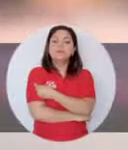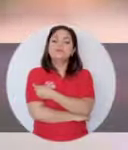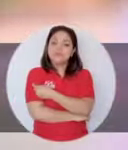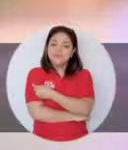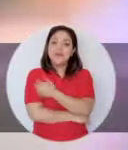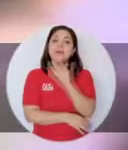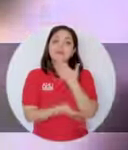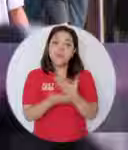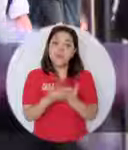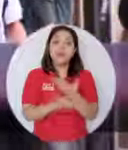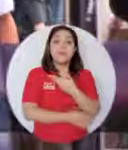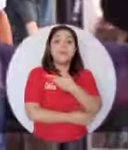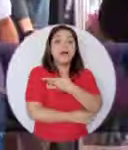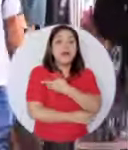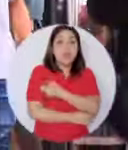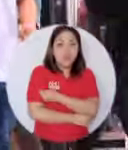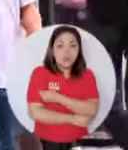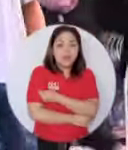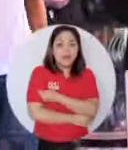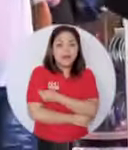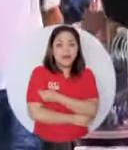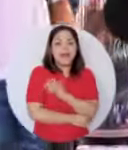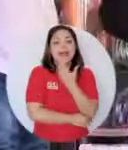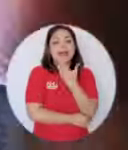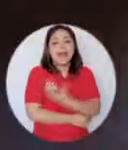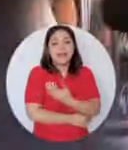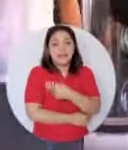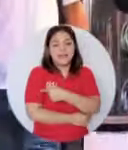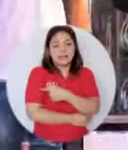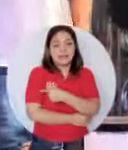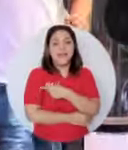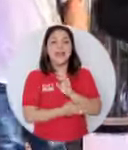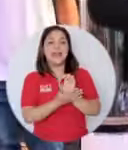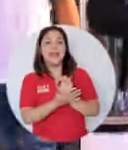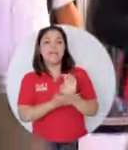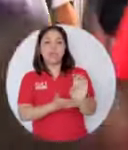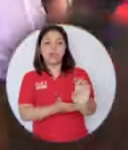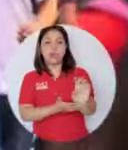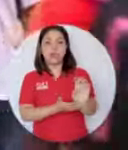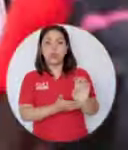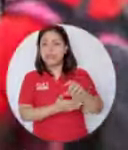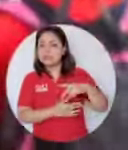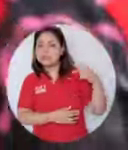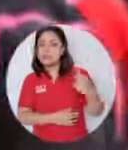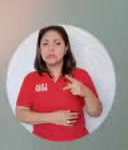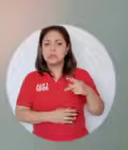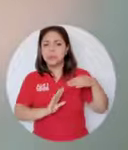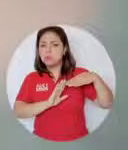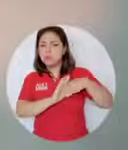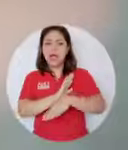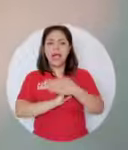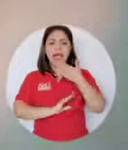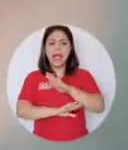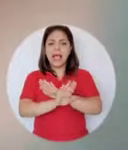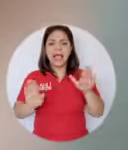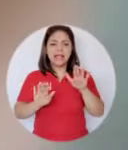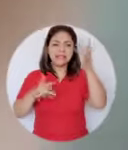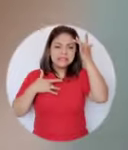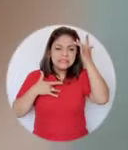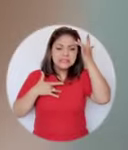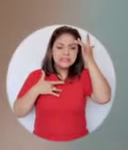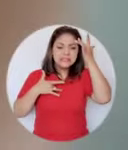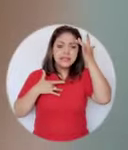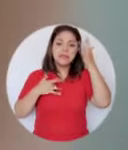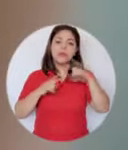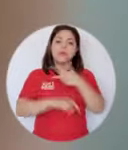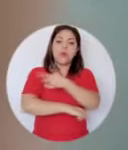la vacuna le pudo haber evitado un COVID moderado o un COVID grave, pero la